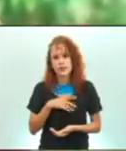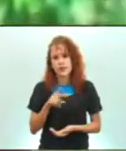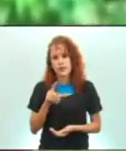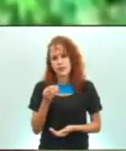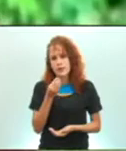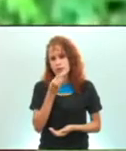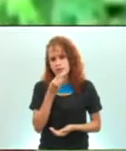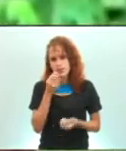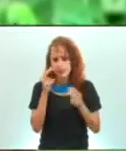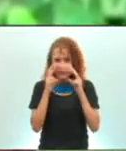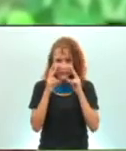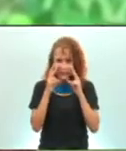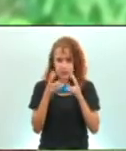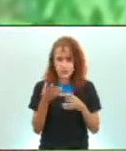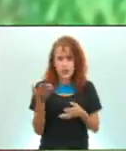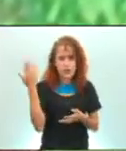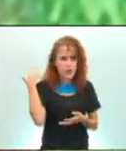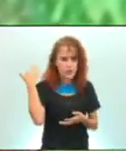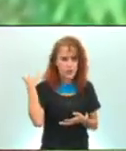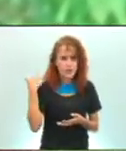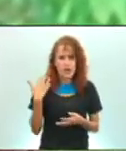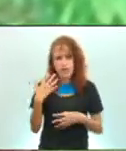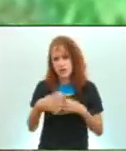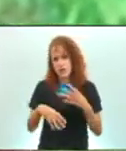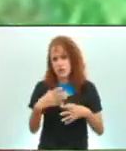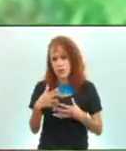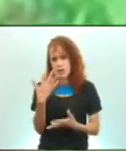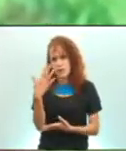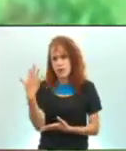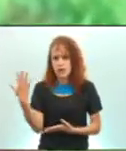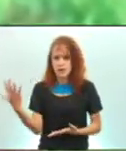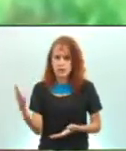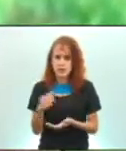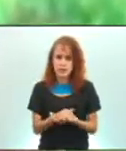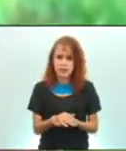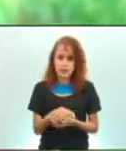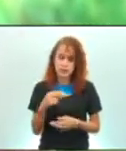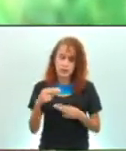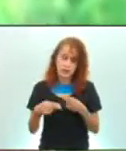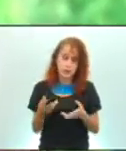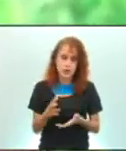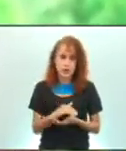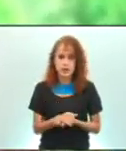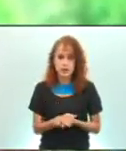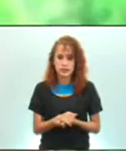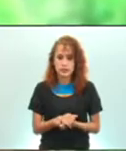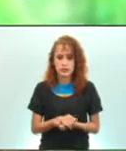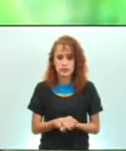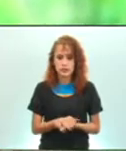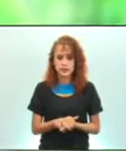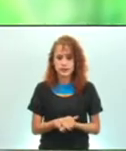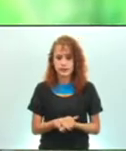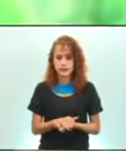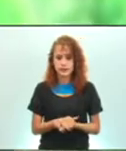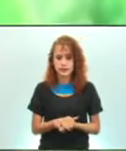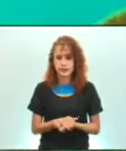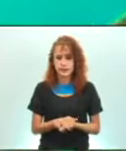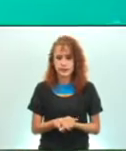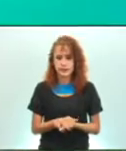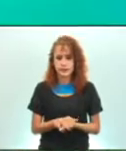Espero que no podamos seguir viviendo de espaldas a los problemas ambientales que hemos creado y que consigamos vencer este